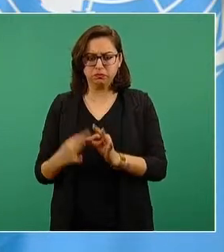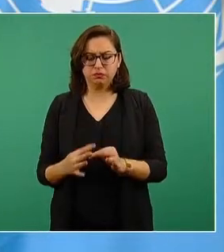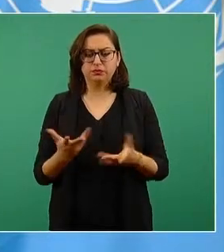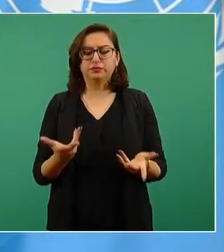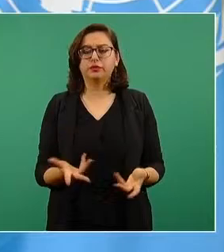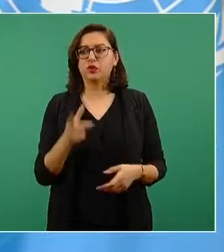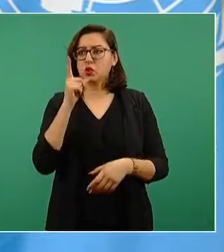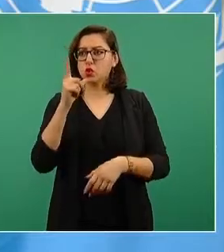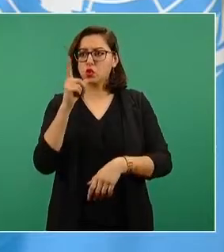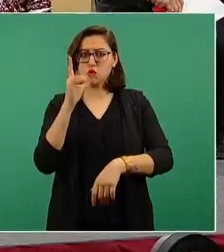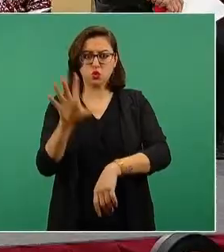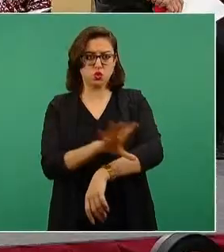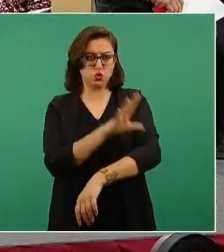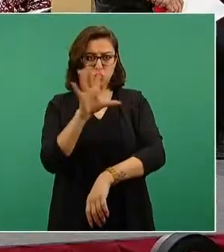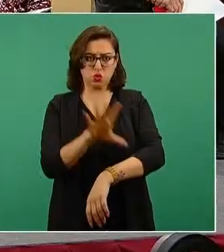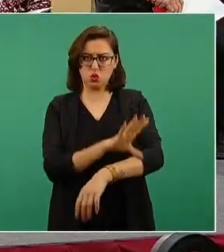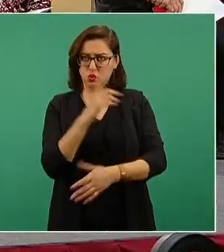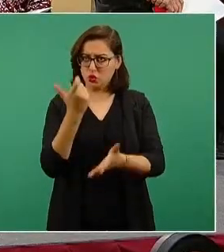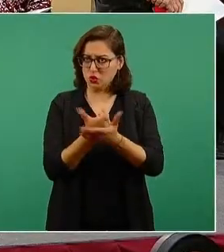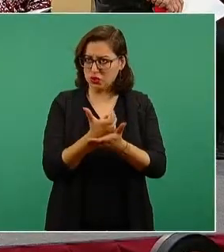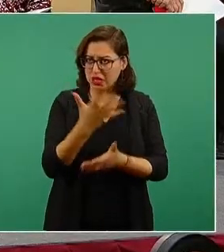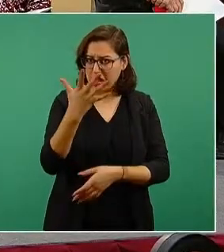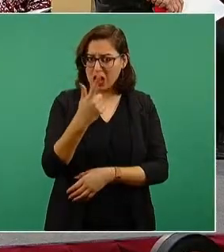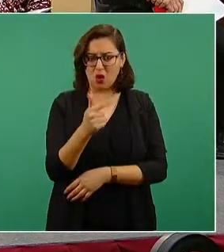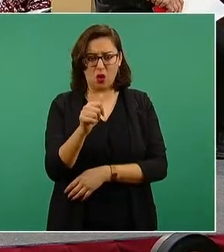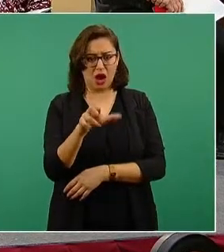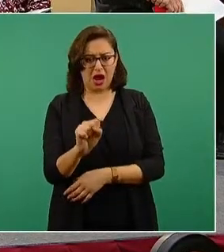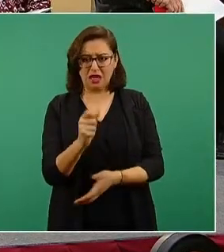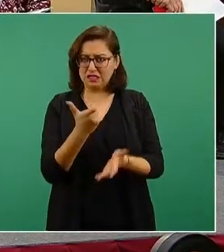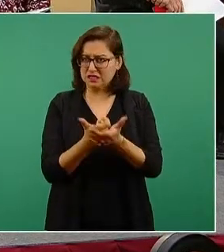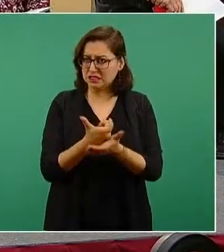de la energía eléctrica o del gas.